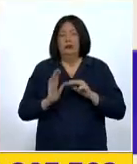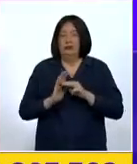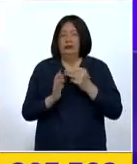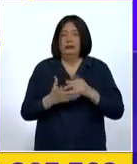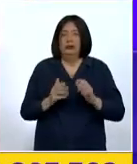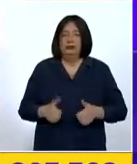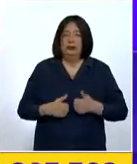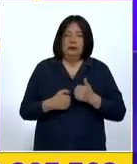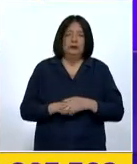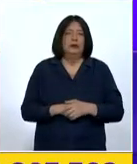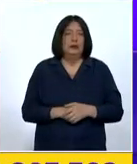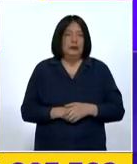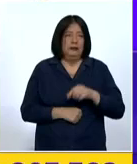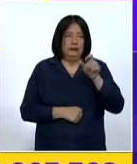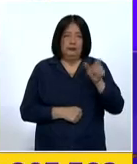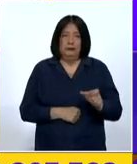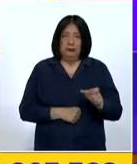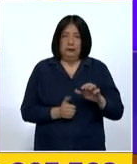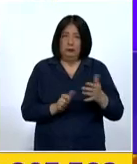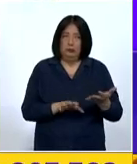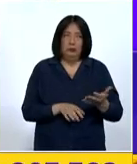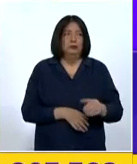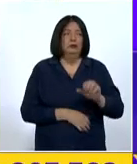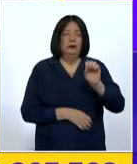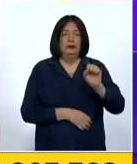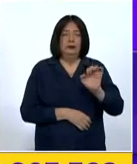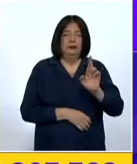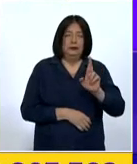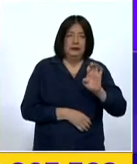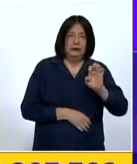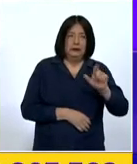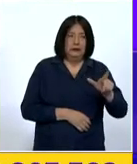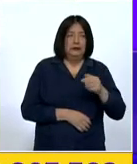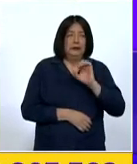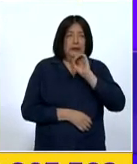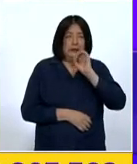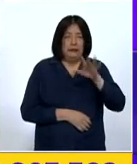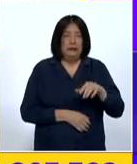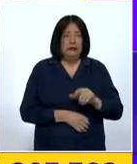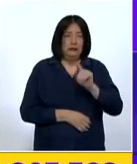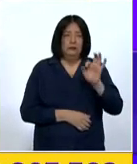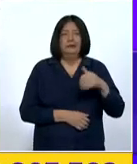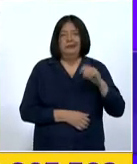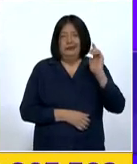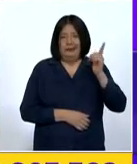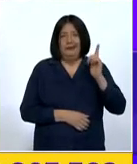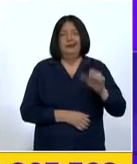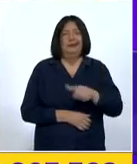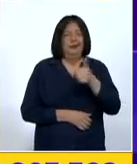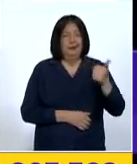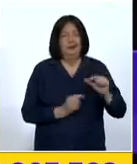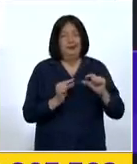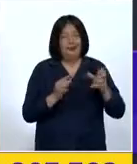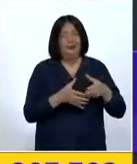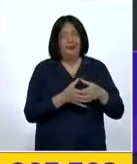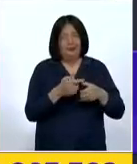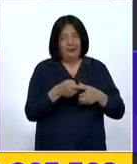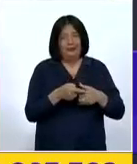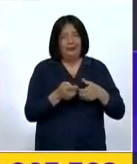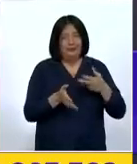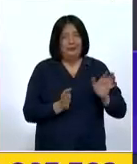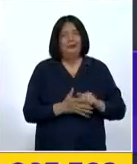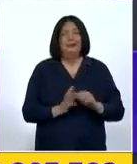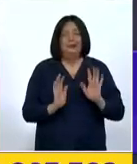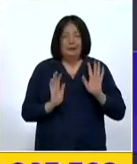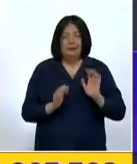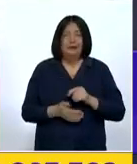vida. La víctima, Israel San Román Doroteo, alias La Tota, también era el cabecilla de otra banda criminal y